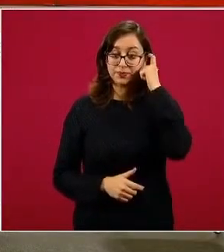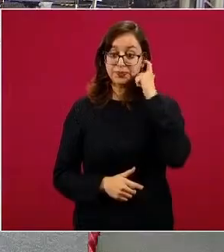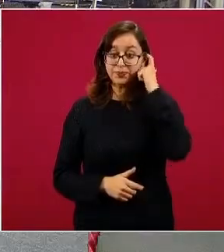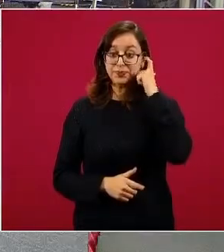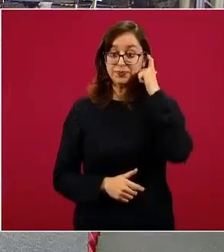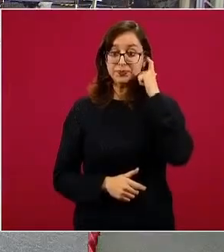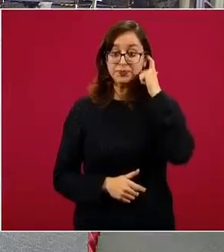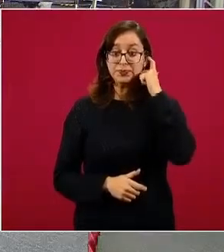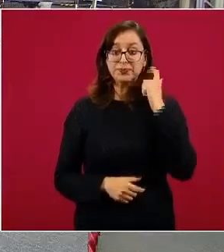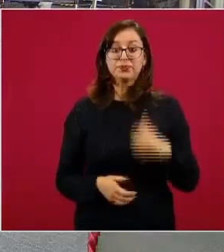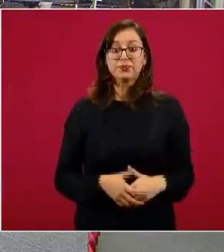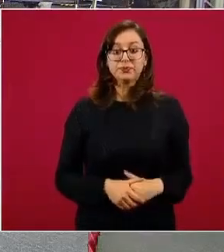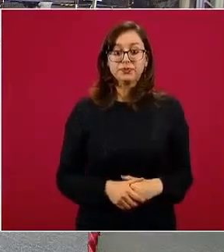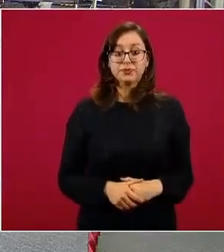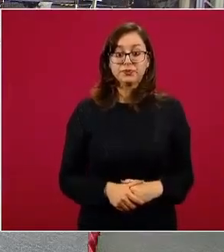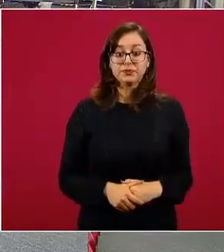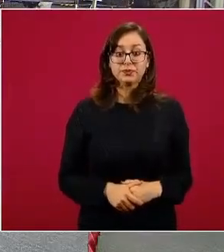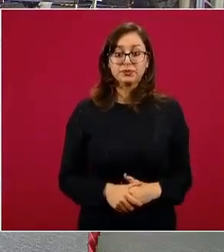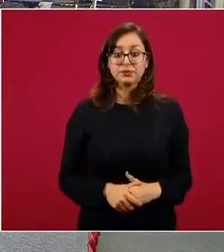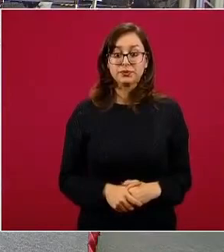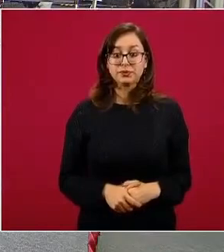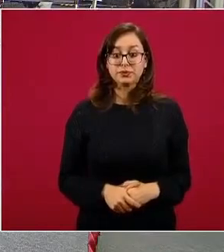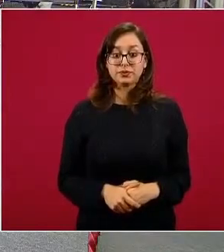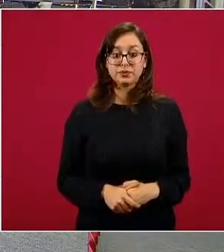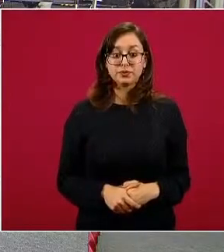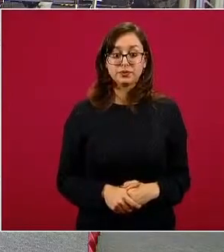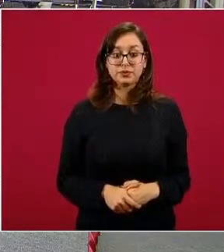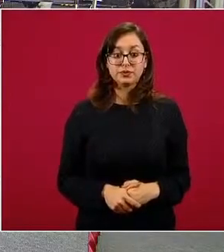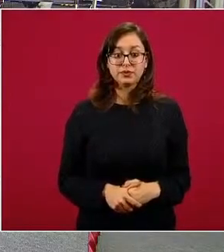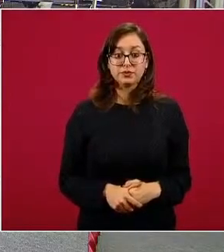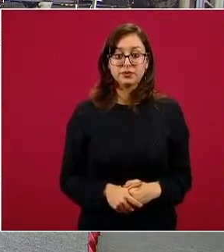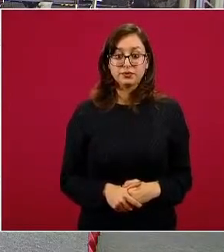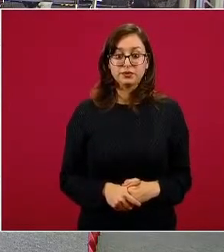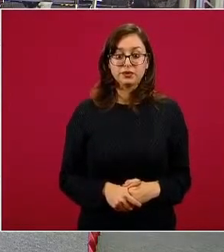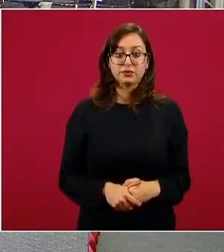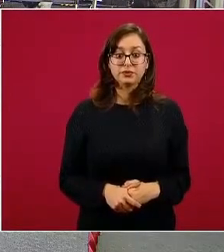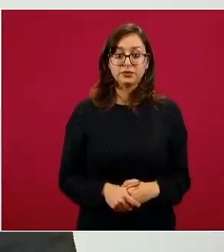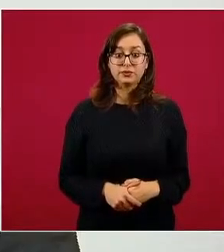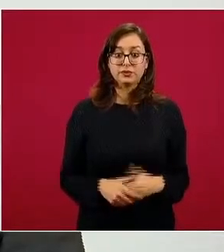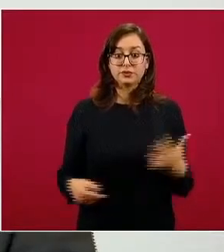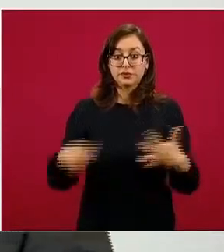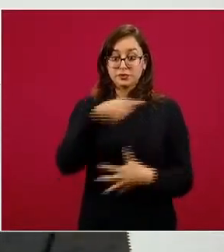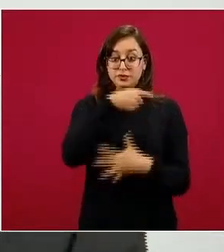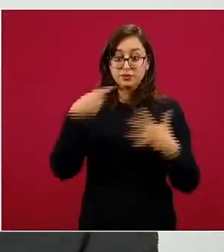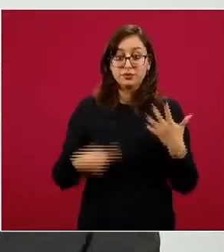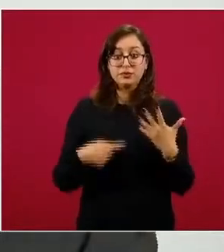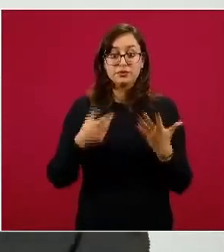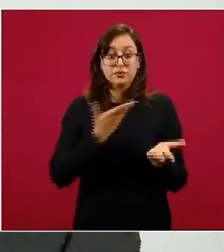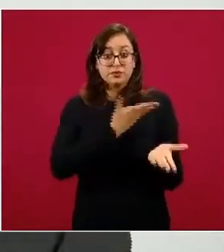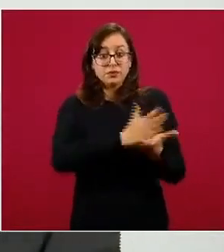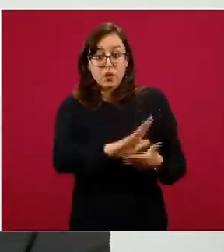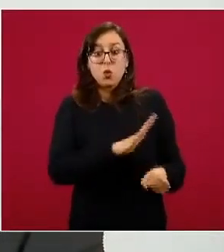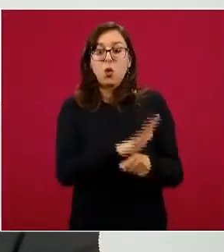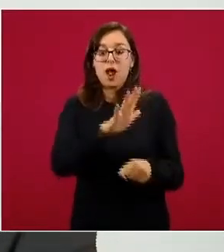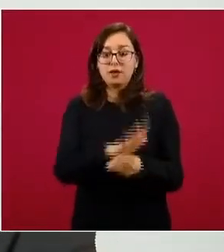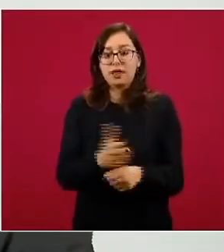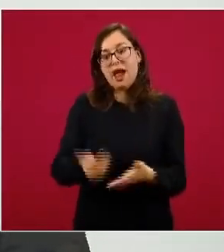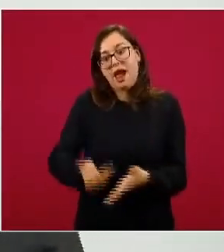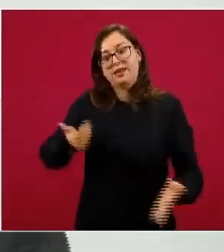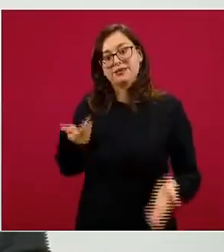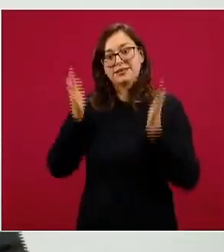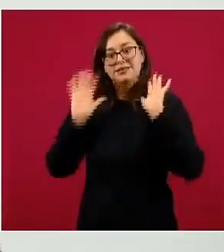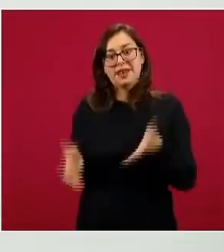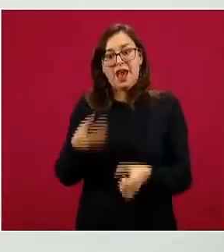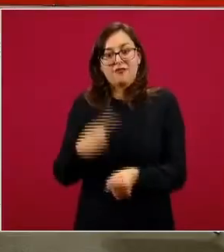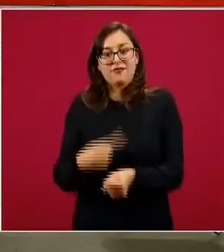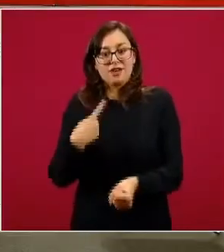¿Estuvieron o no expuestas al COVID o que ya...? Un criterio de exclusión de todos estos estudios es haber tenido COVID.